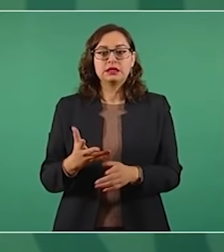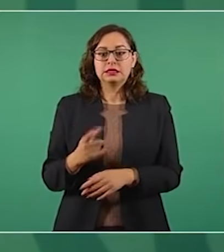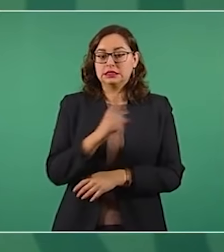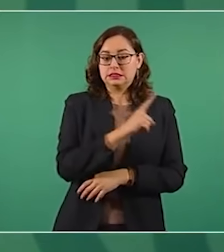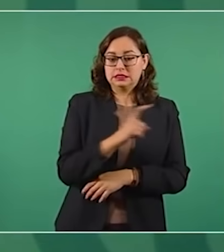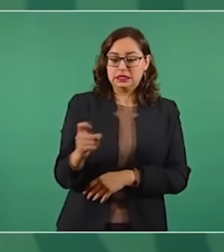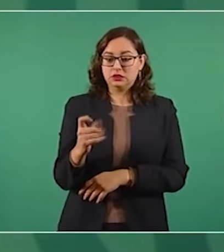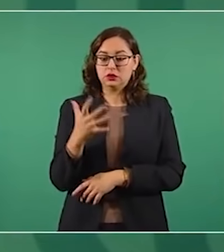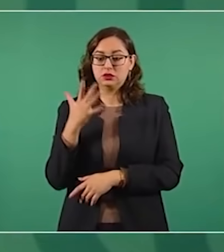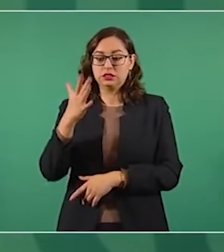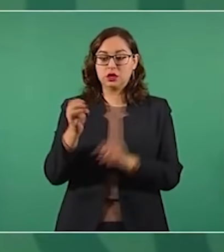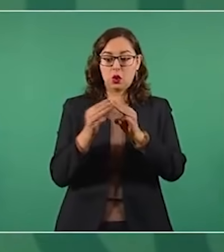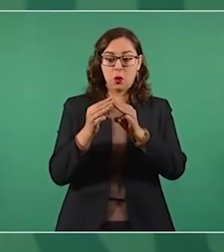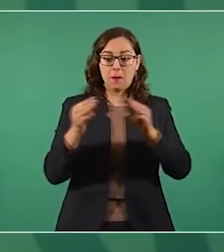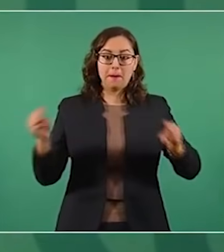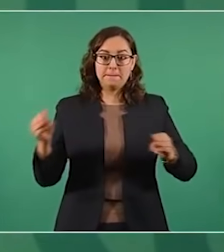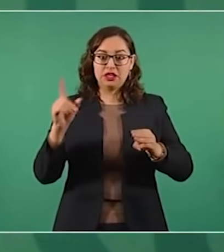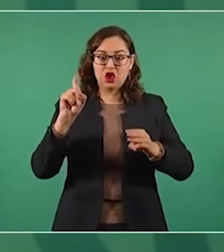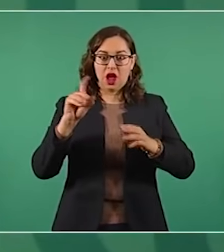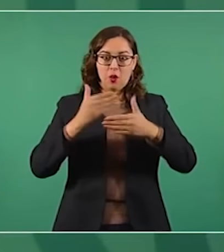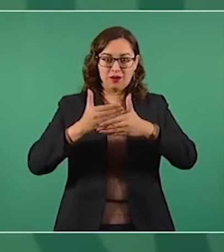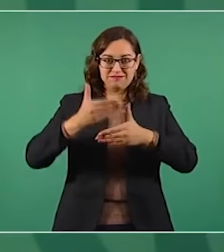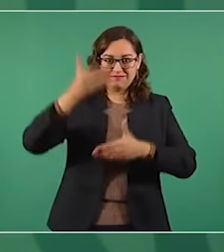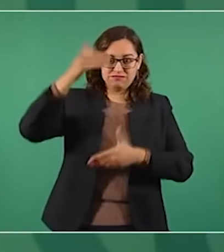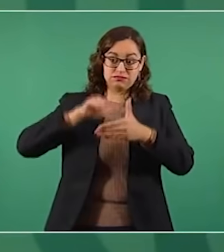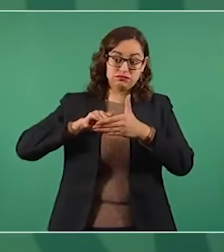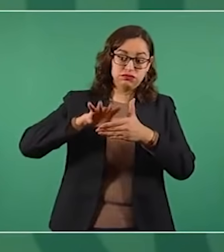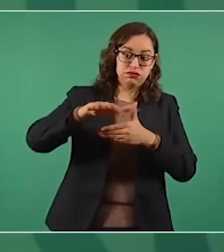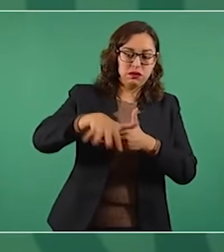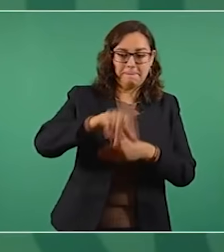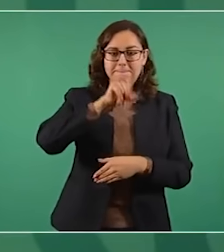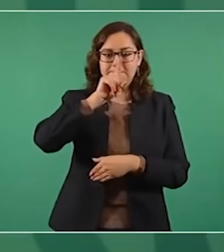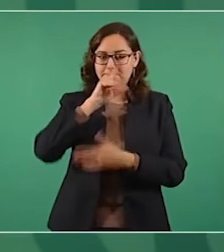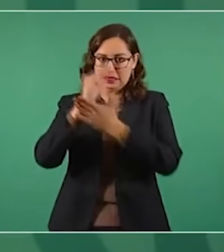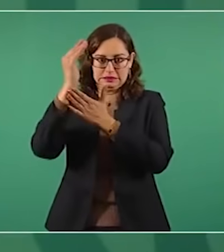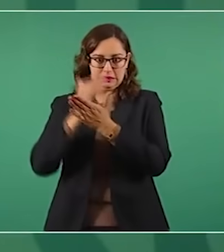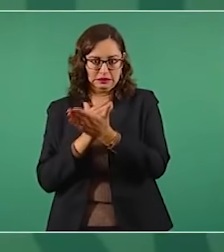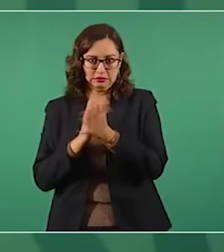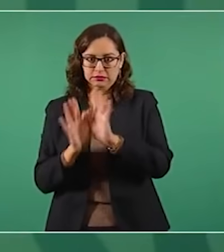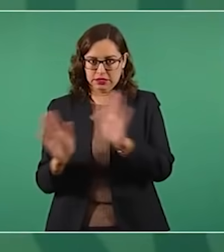de cortina, son 80 metros, pero con eso se tiene agua